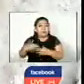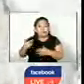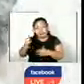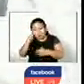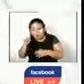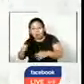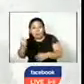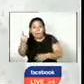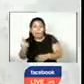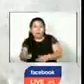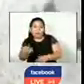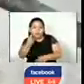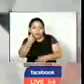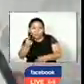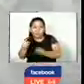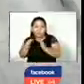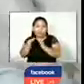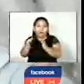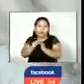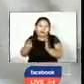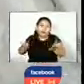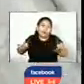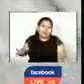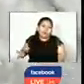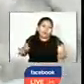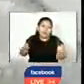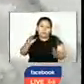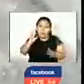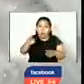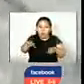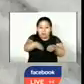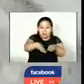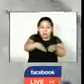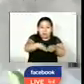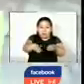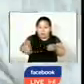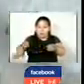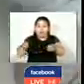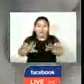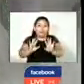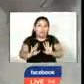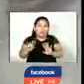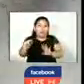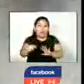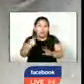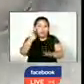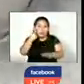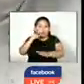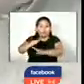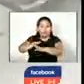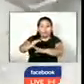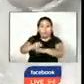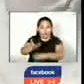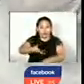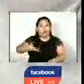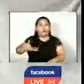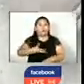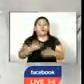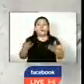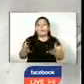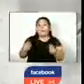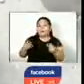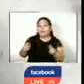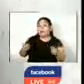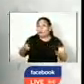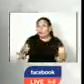un vecino por necesidad pues tuvo que que cerrar ahí y y está cerrado ahorita pero el temor de nosotros es que